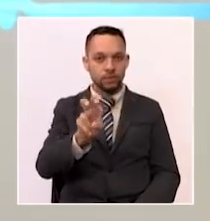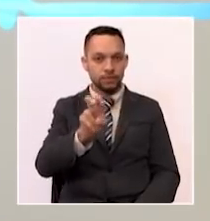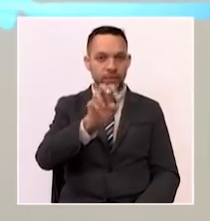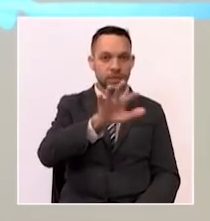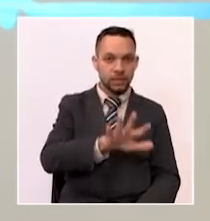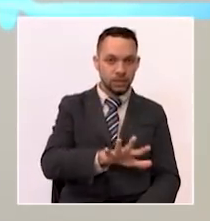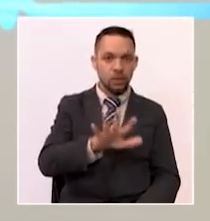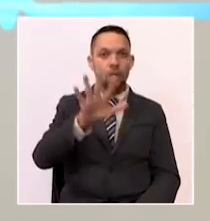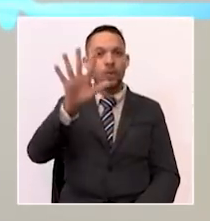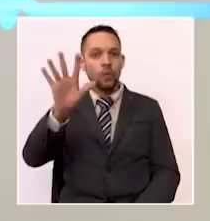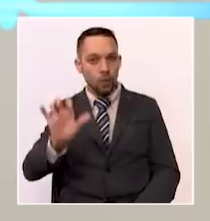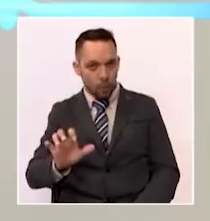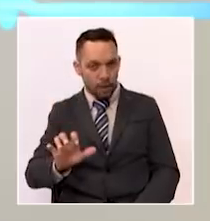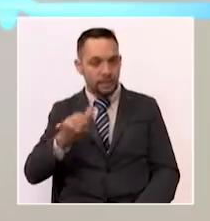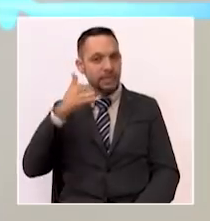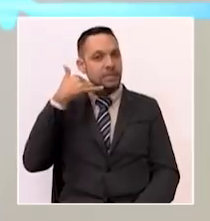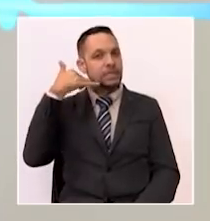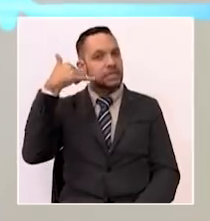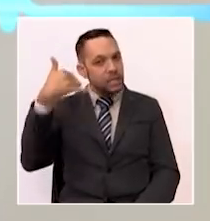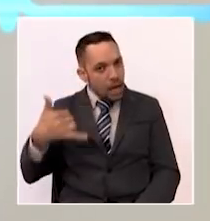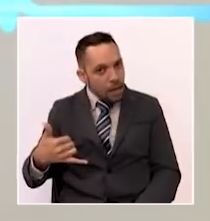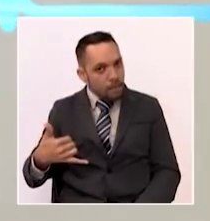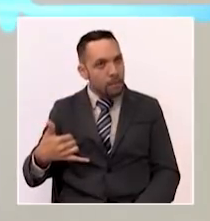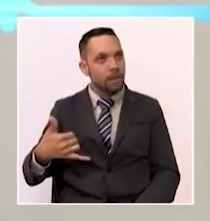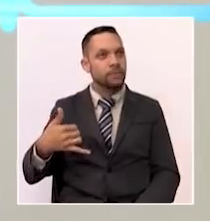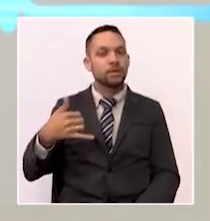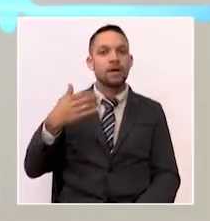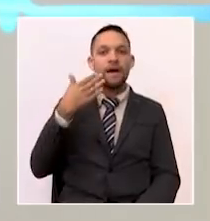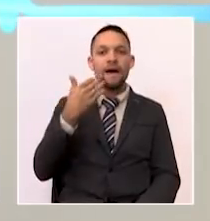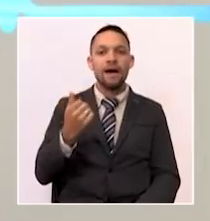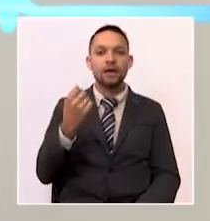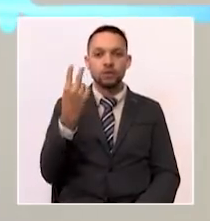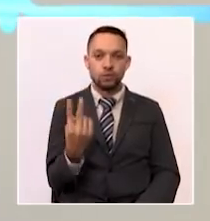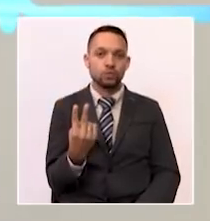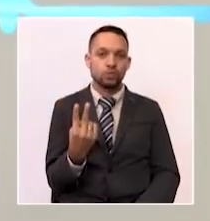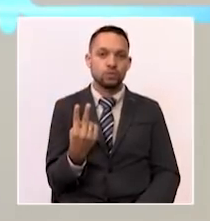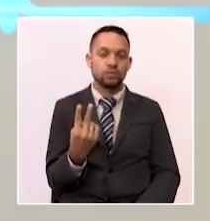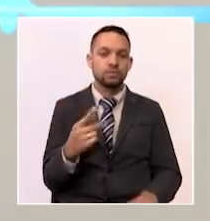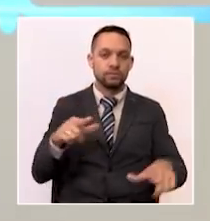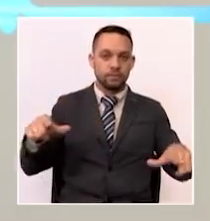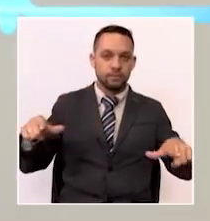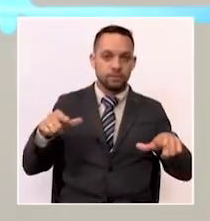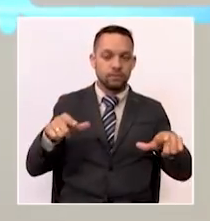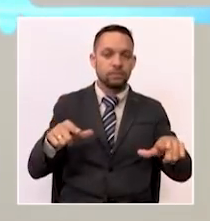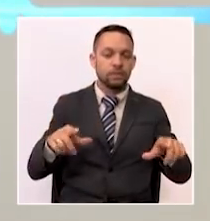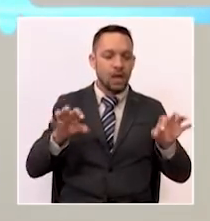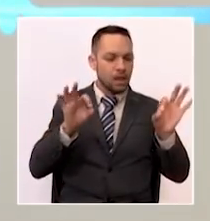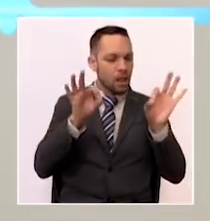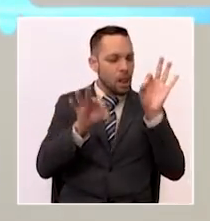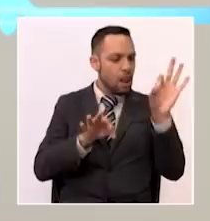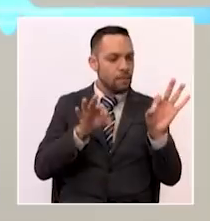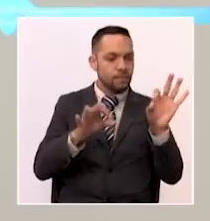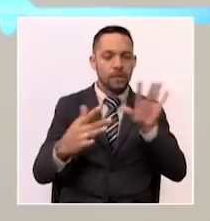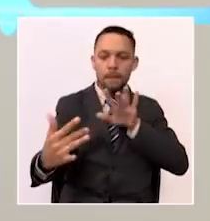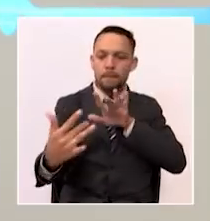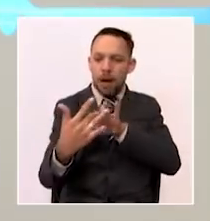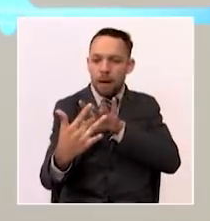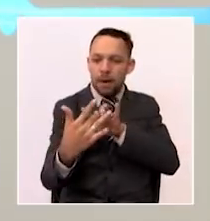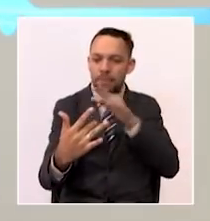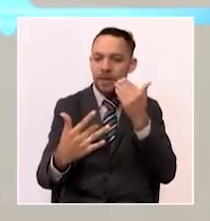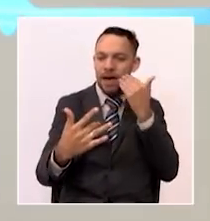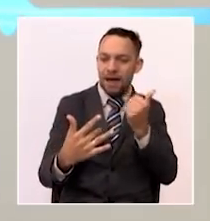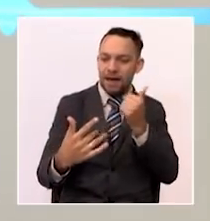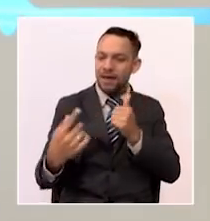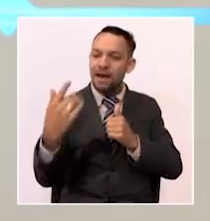302-296-8759. Estamos para atención, somos dos mujeres. Nuestro consultorio, nuestro lema es ginecología y obstetricia de mujer a mujer. Mi compañera y yo